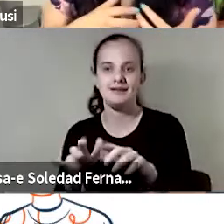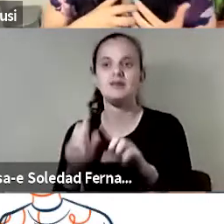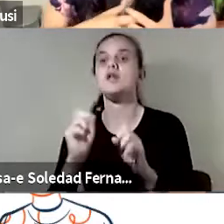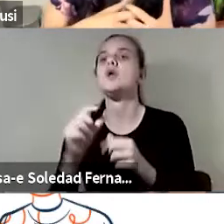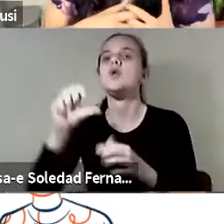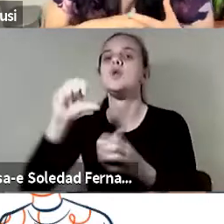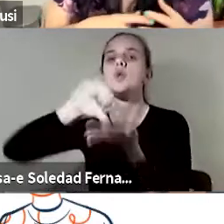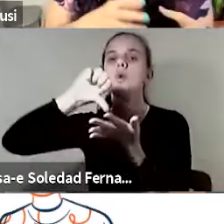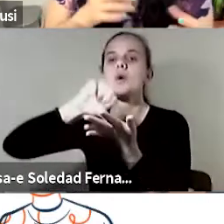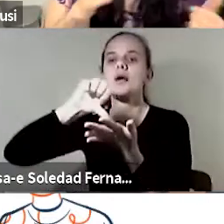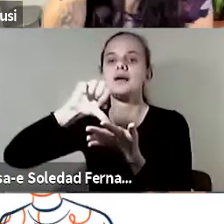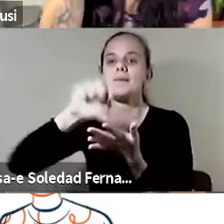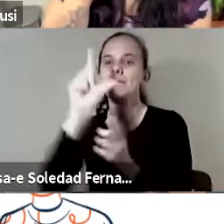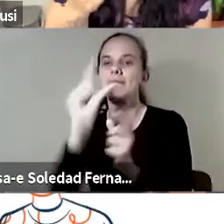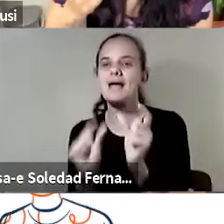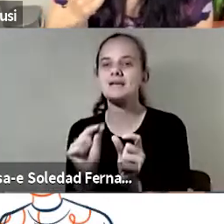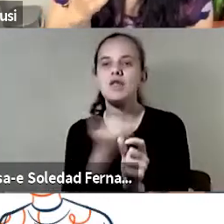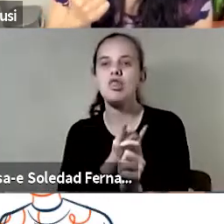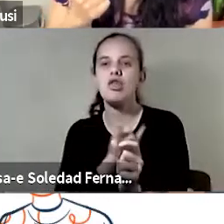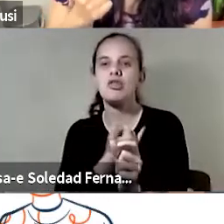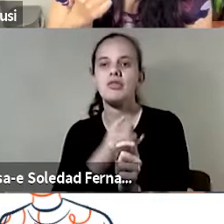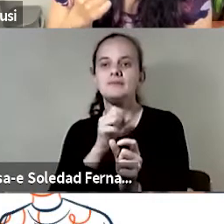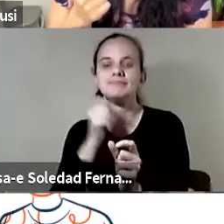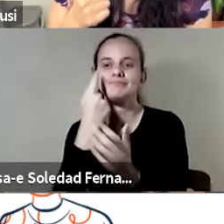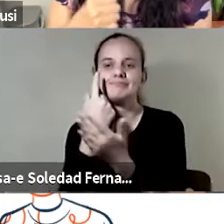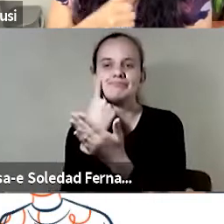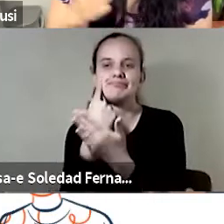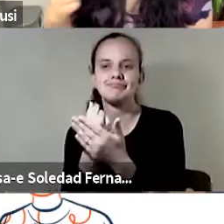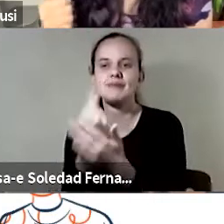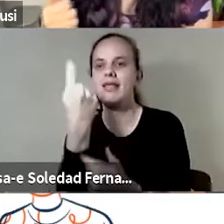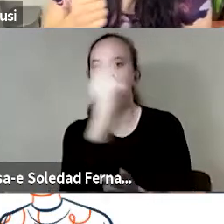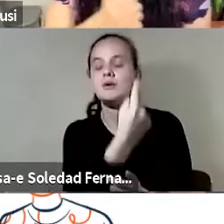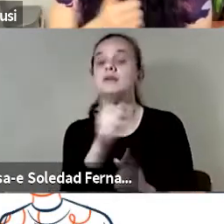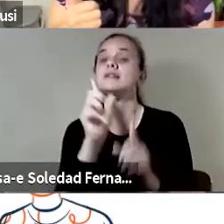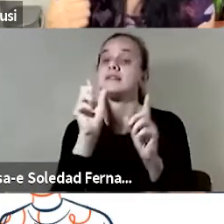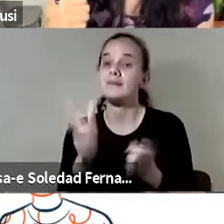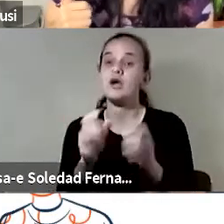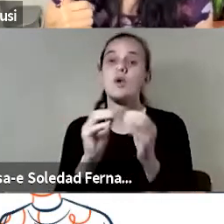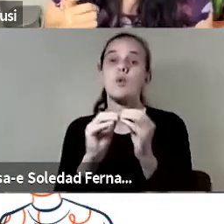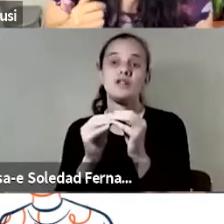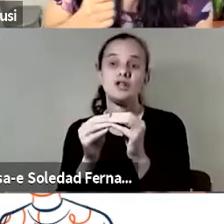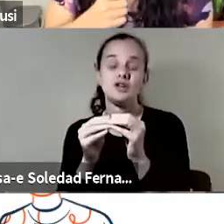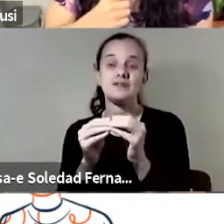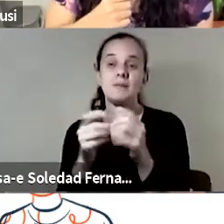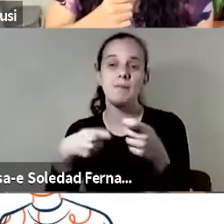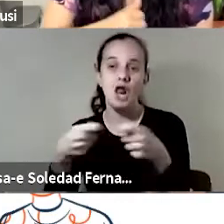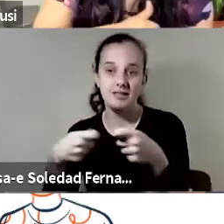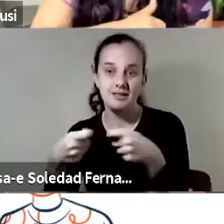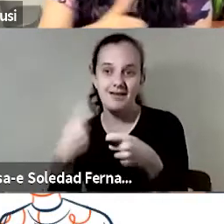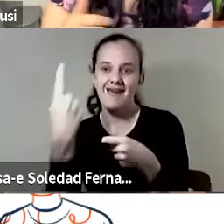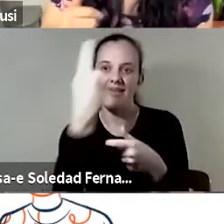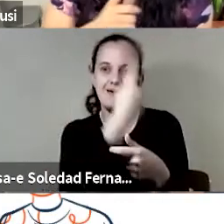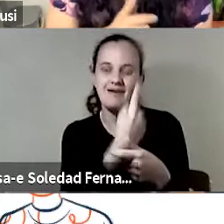acceder al mundo digital. La localización geográfica, o sea, en qué país estamos, también determina,